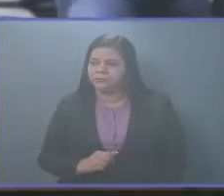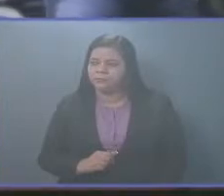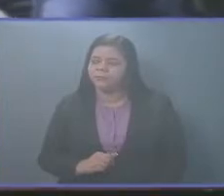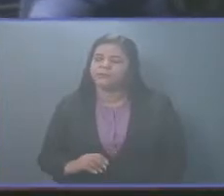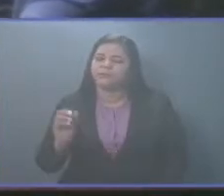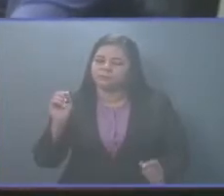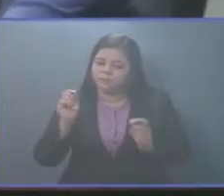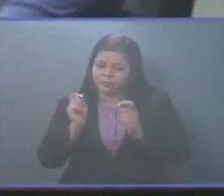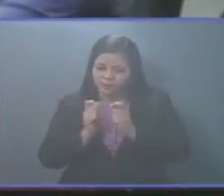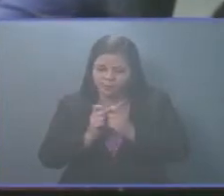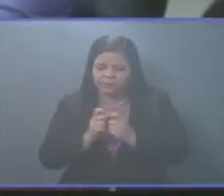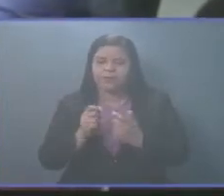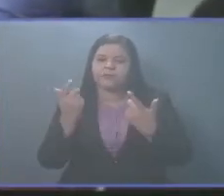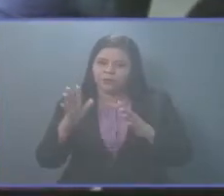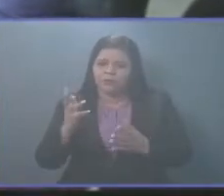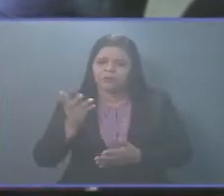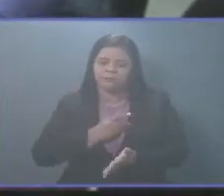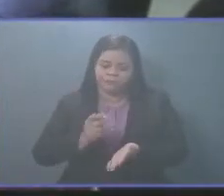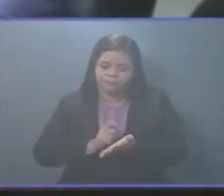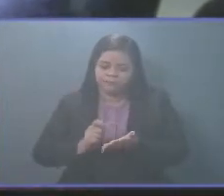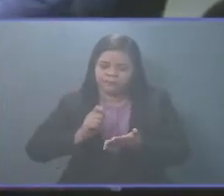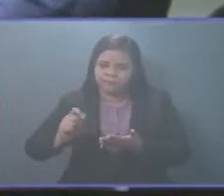Correcto. Entonces estamos tomando nota que lo que